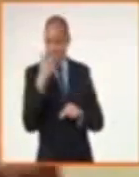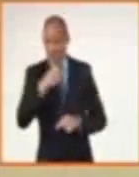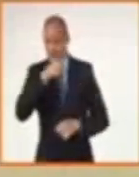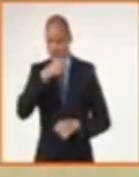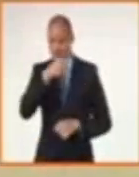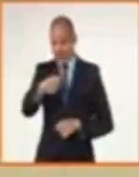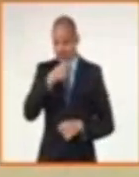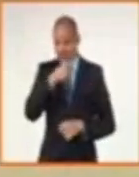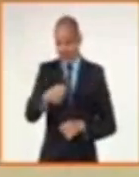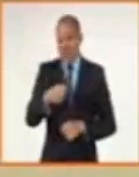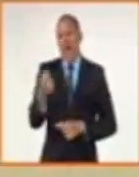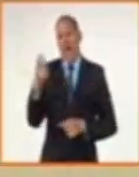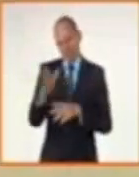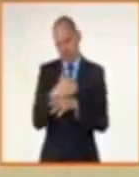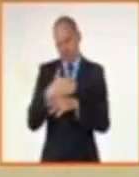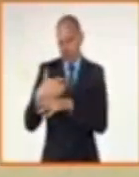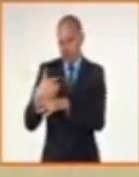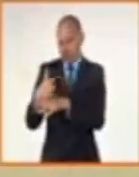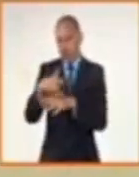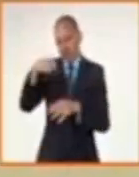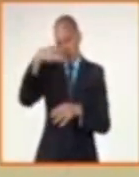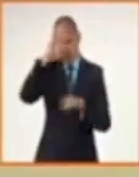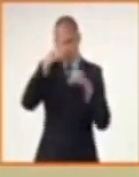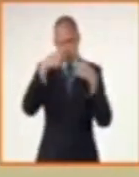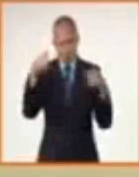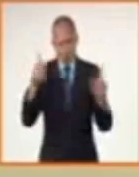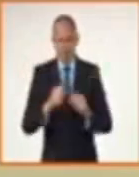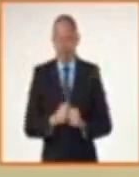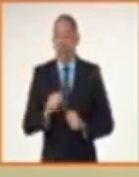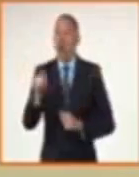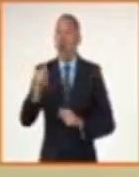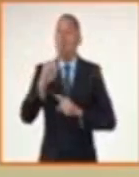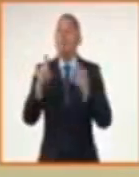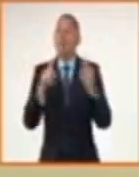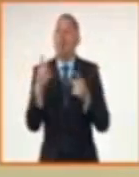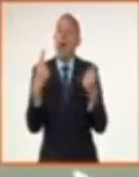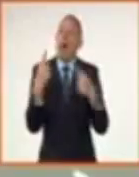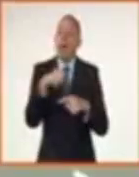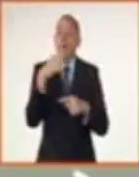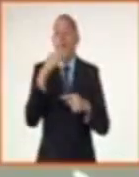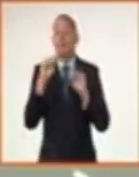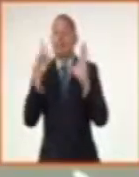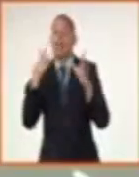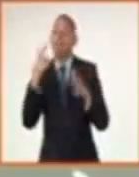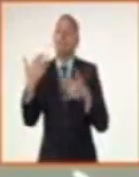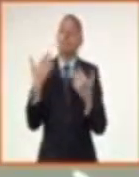los diferentes medios de prensa de nuestro país. Si tienen alguna pregunta, muy buenos días.